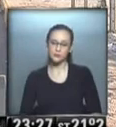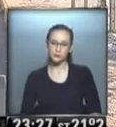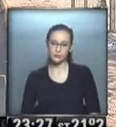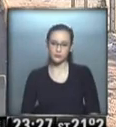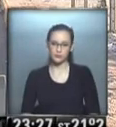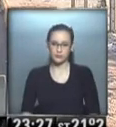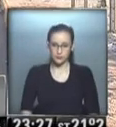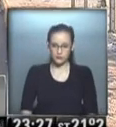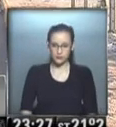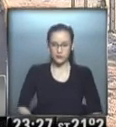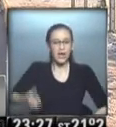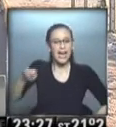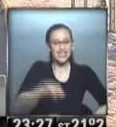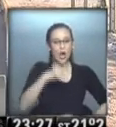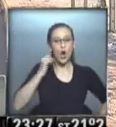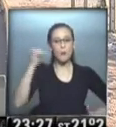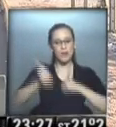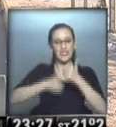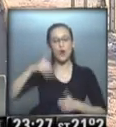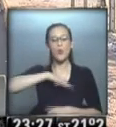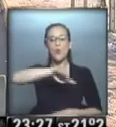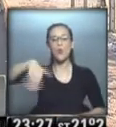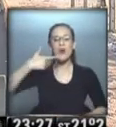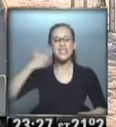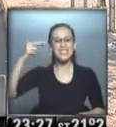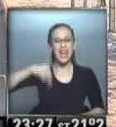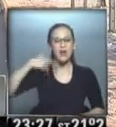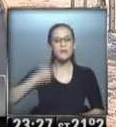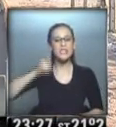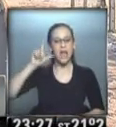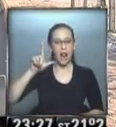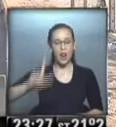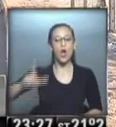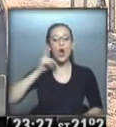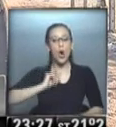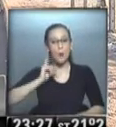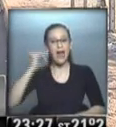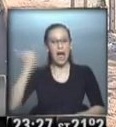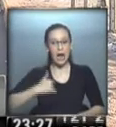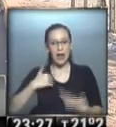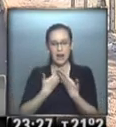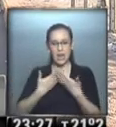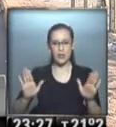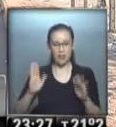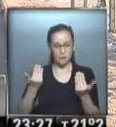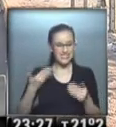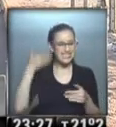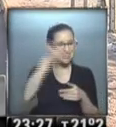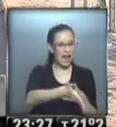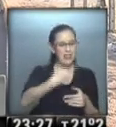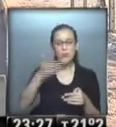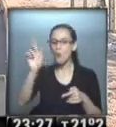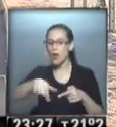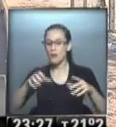El asesinato de un empresario en San Miguel a manos de un hombre que gozaba de salidas transitorias reavivó